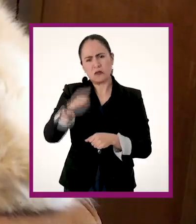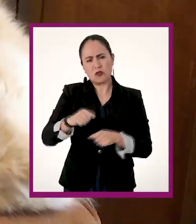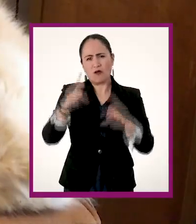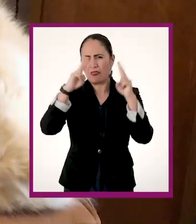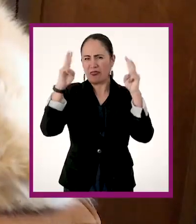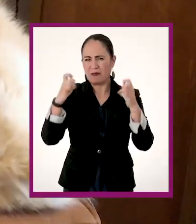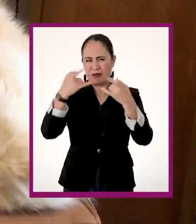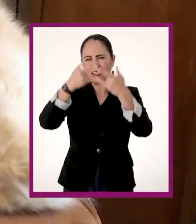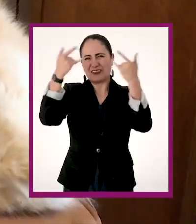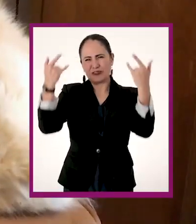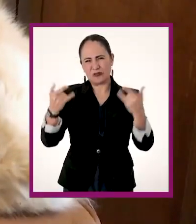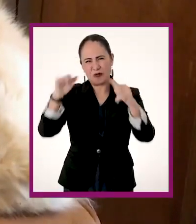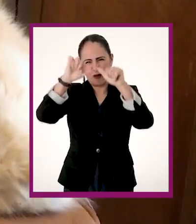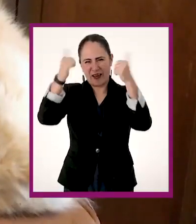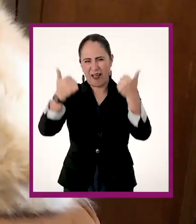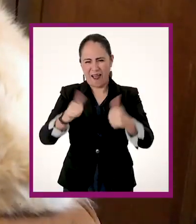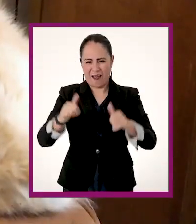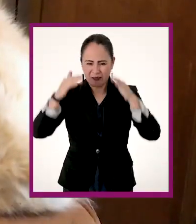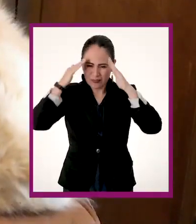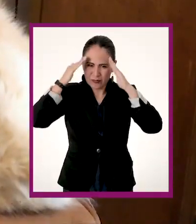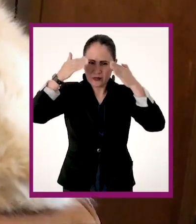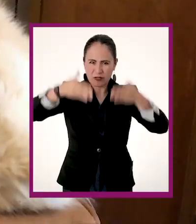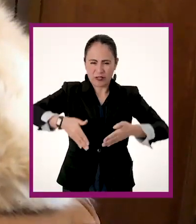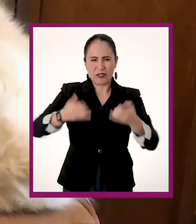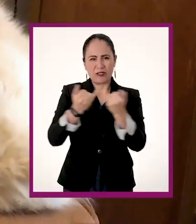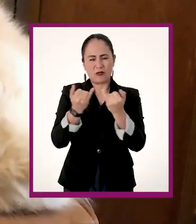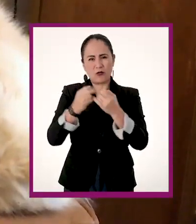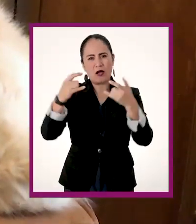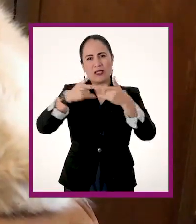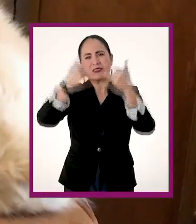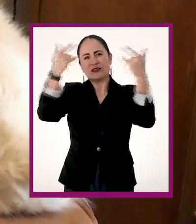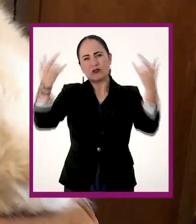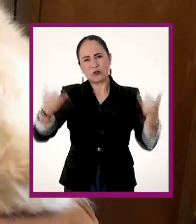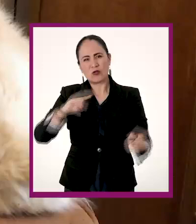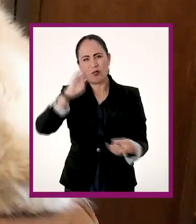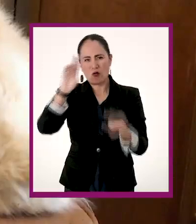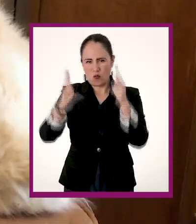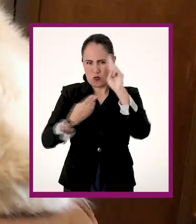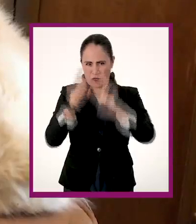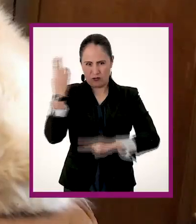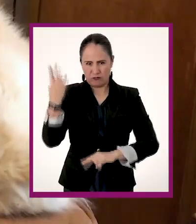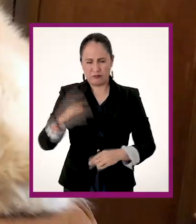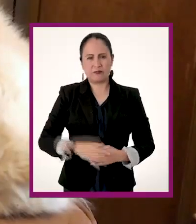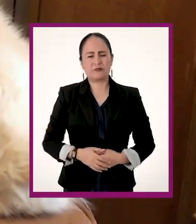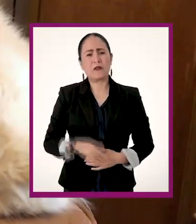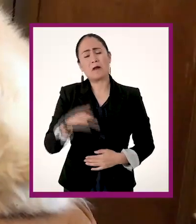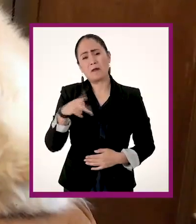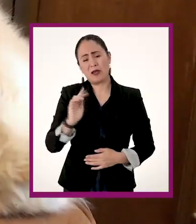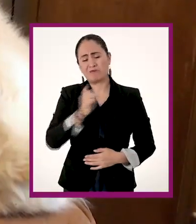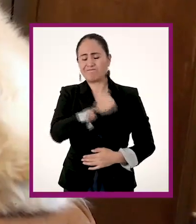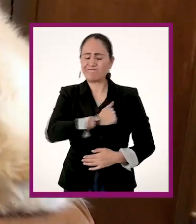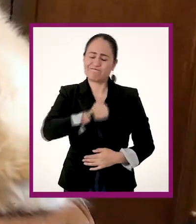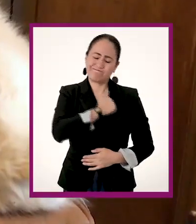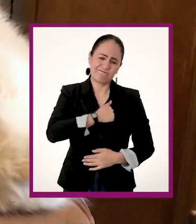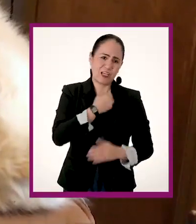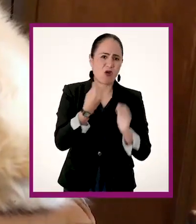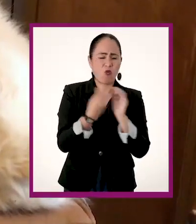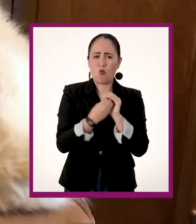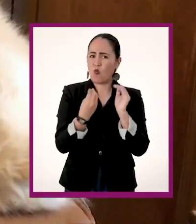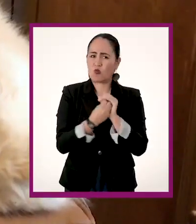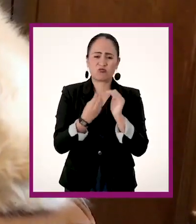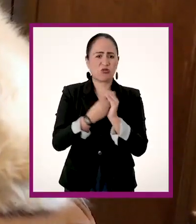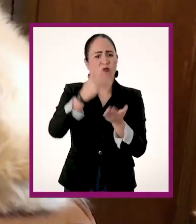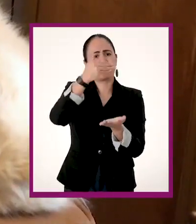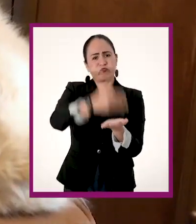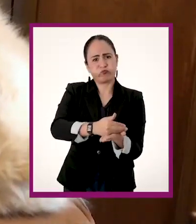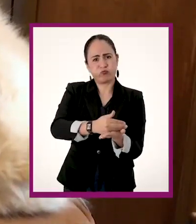muy interesada en historia del arte y en historia universal. Lamentablemente no pudimos seguir con los